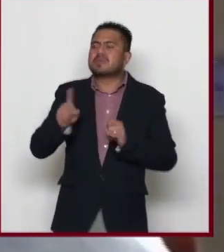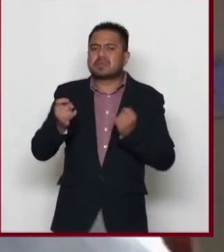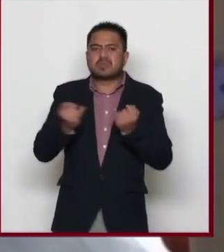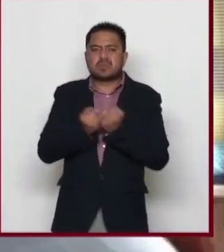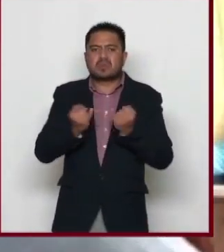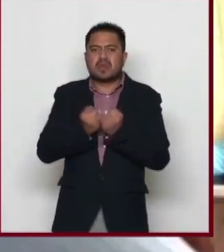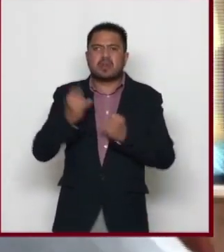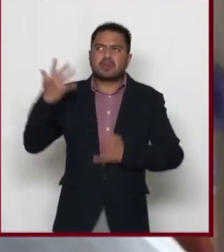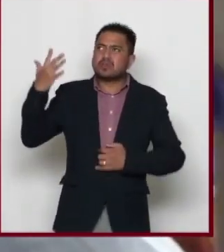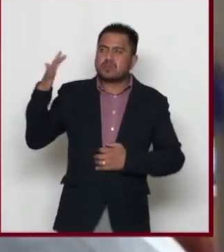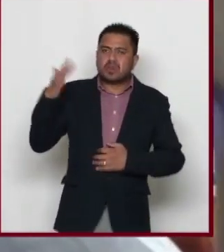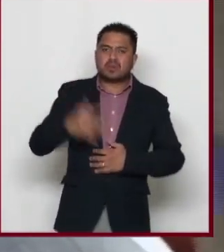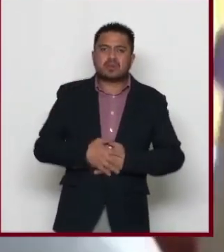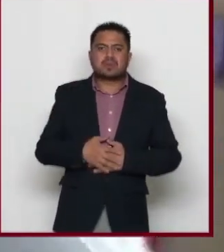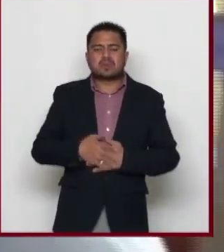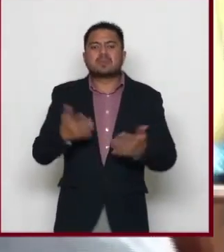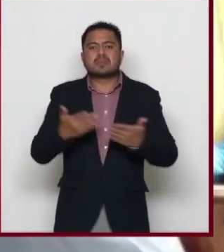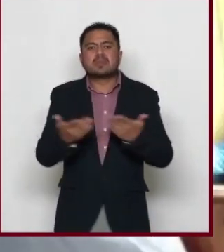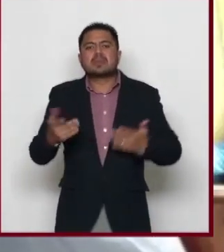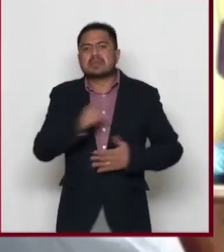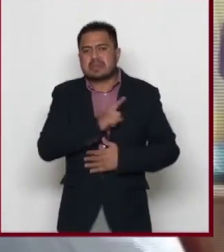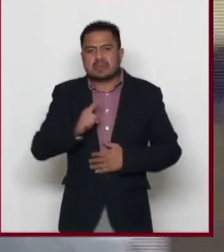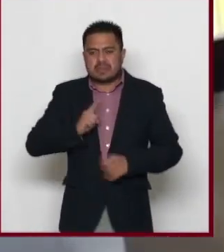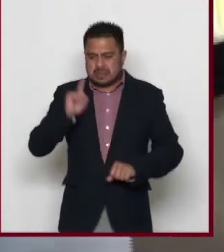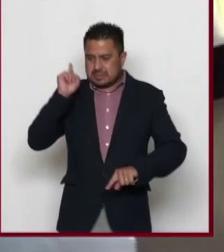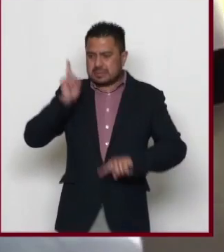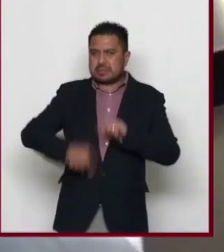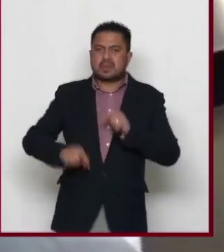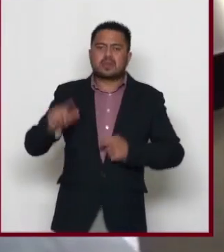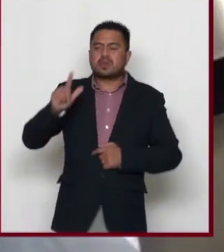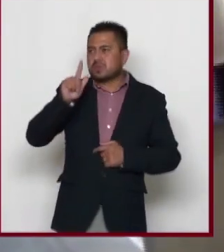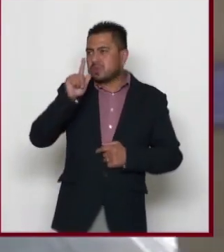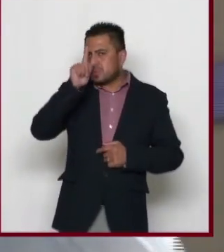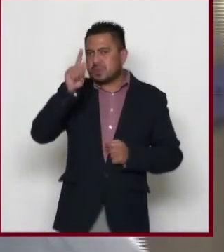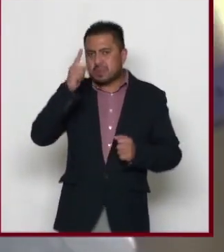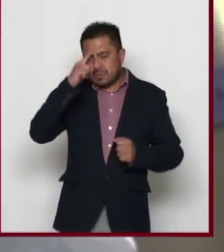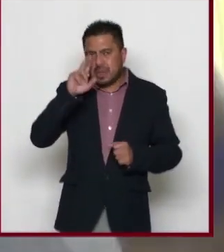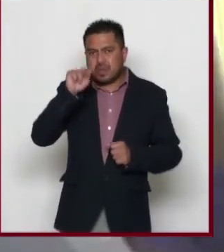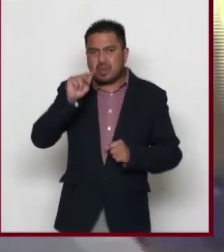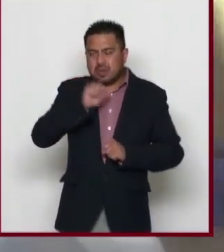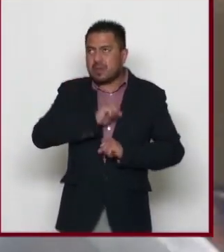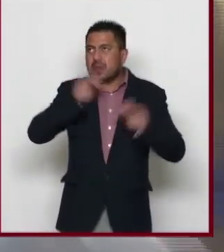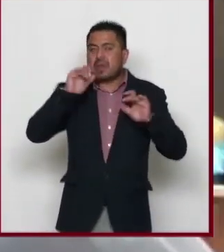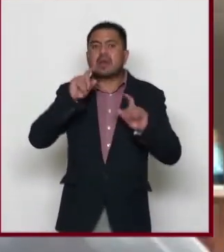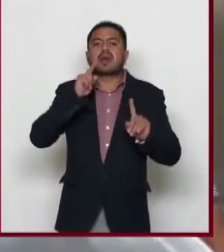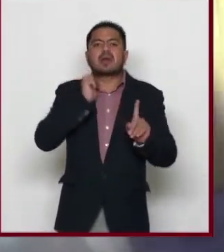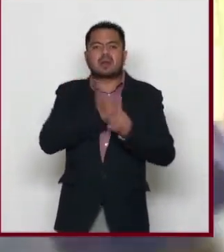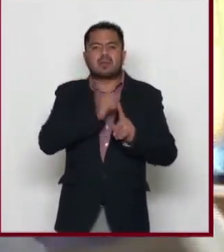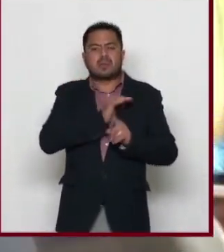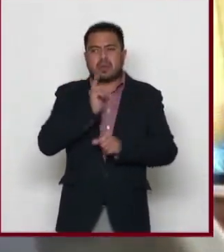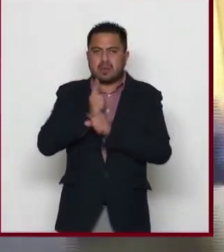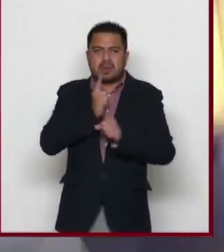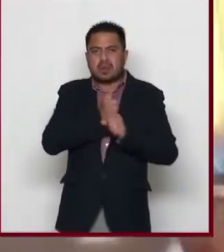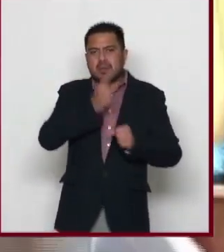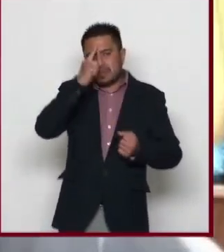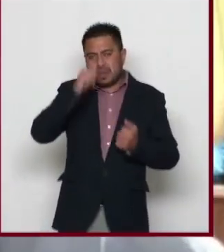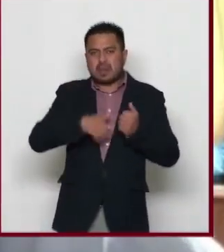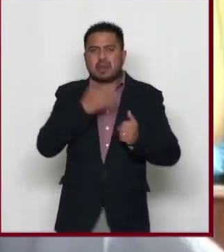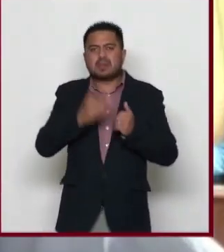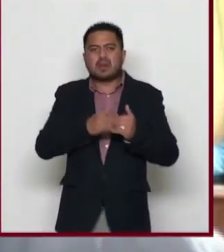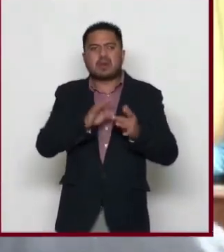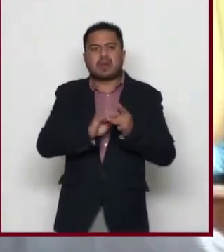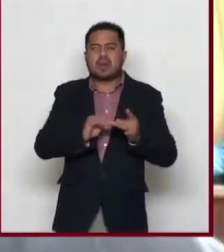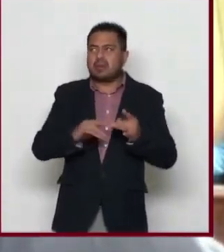que hay alrededor del Sol porque nos deslumbra. Pues las estrellas son iguales, son igual que el Sol. Entonces, tenemos que tapar la luz para que no